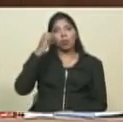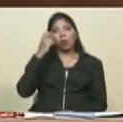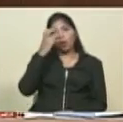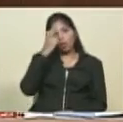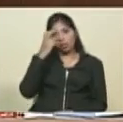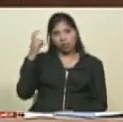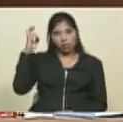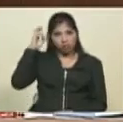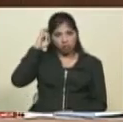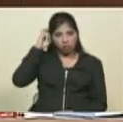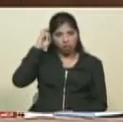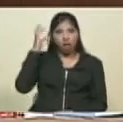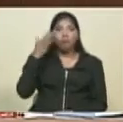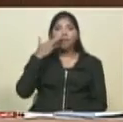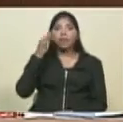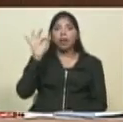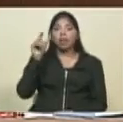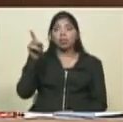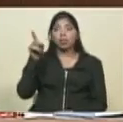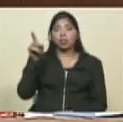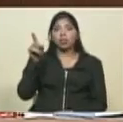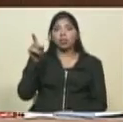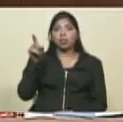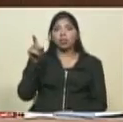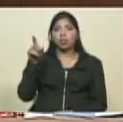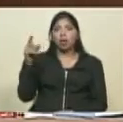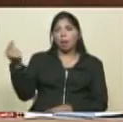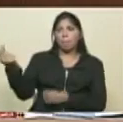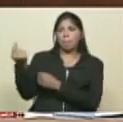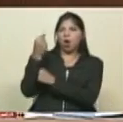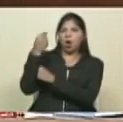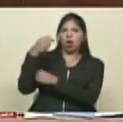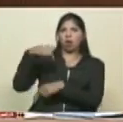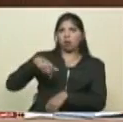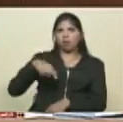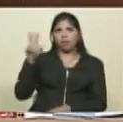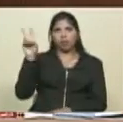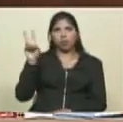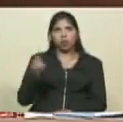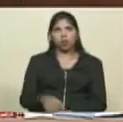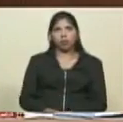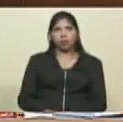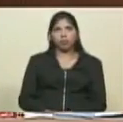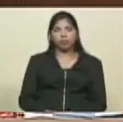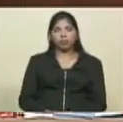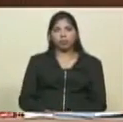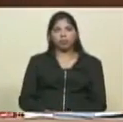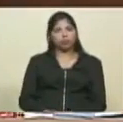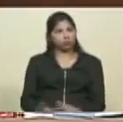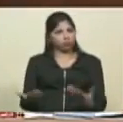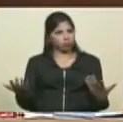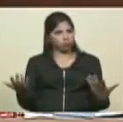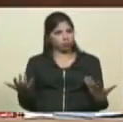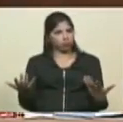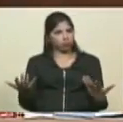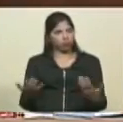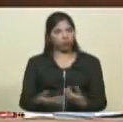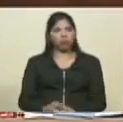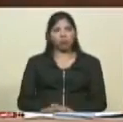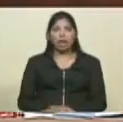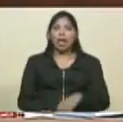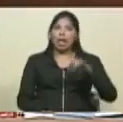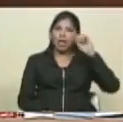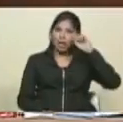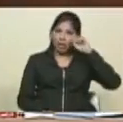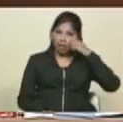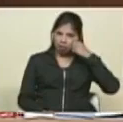del canciller de Francia, amenazando a nuestra patria. Y entonces tenemos que traer,